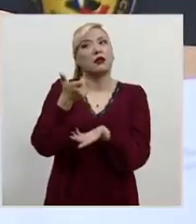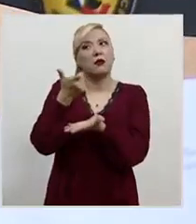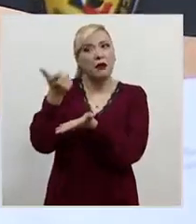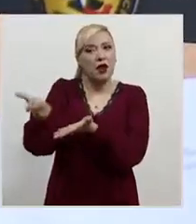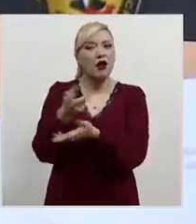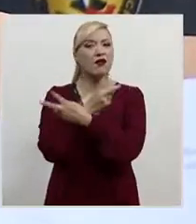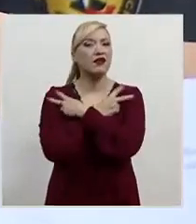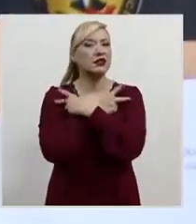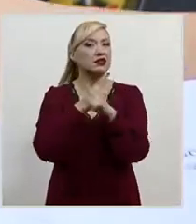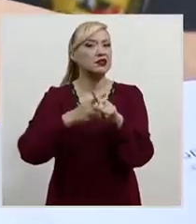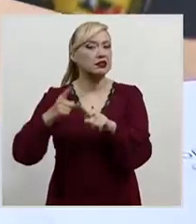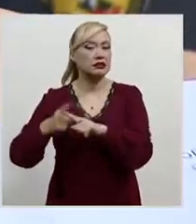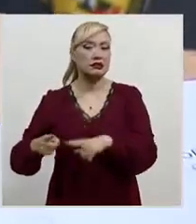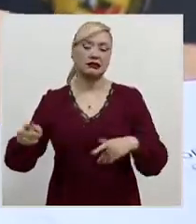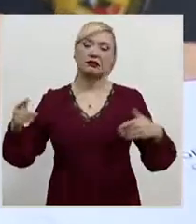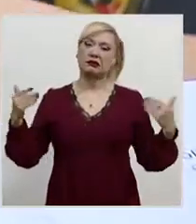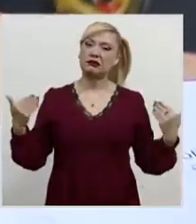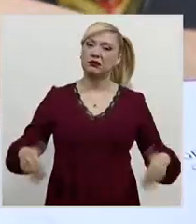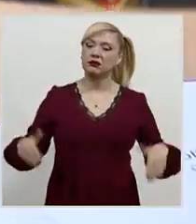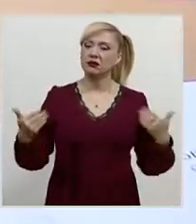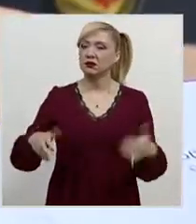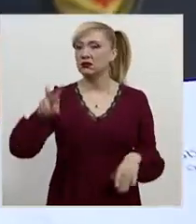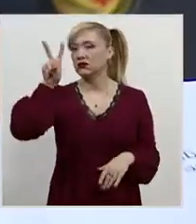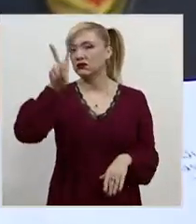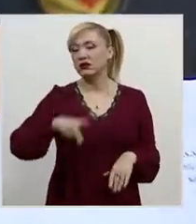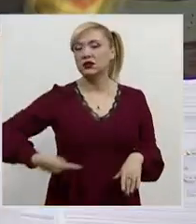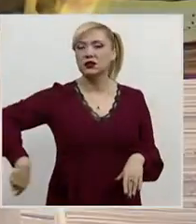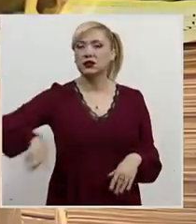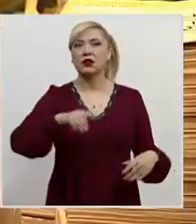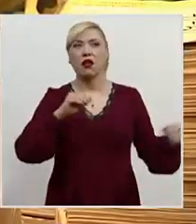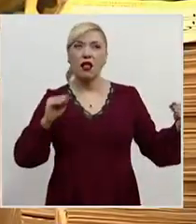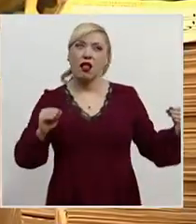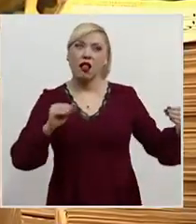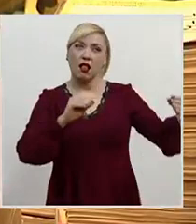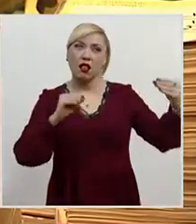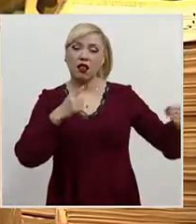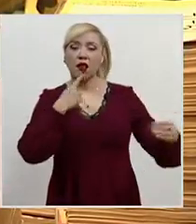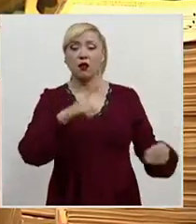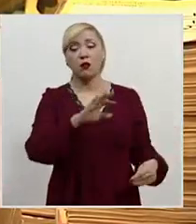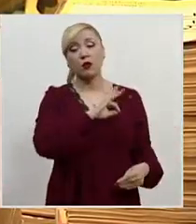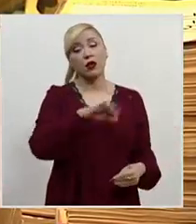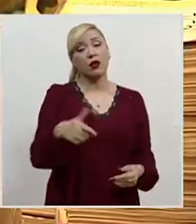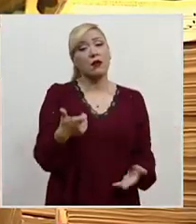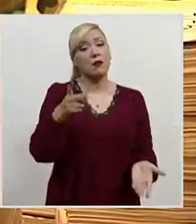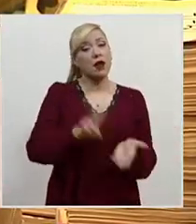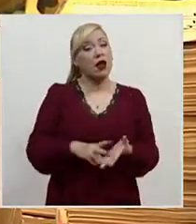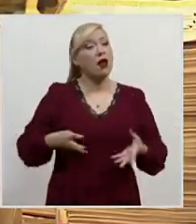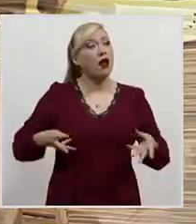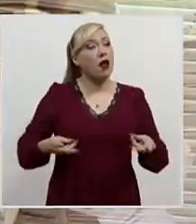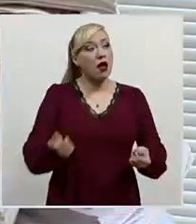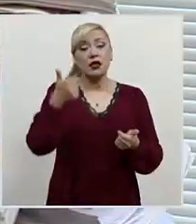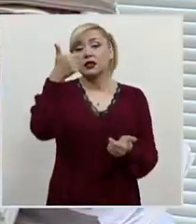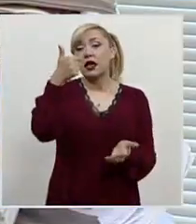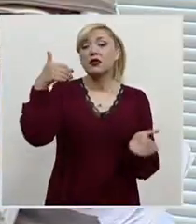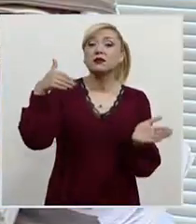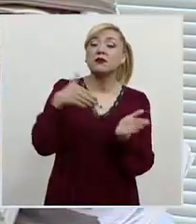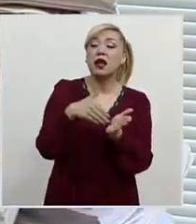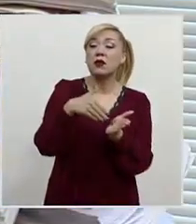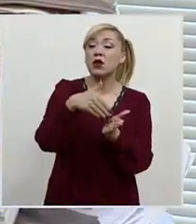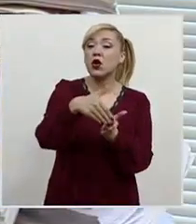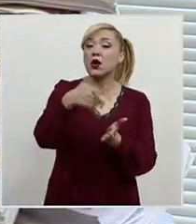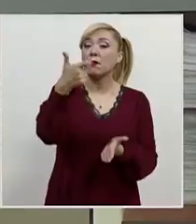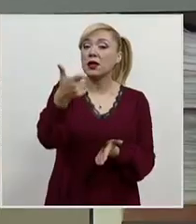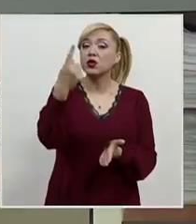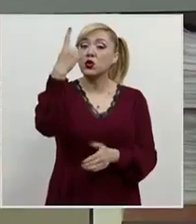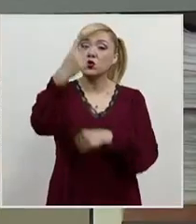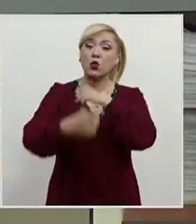los litigios laborales de trabajadores de la administración pública federal cuestan al erario en promedio 6 mil millones de pesos al